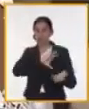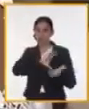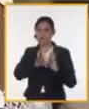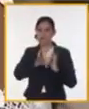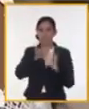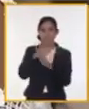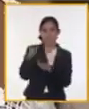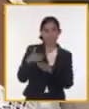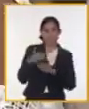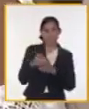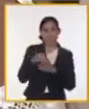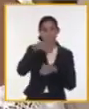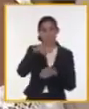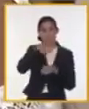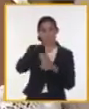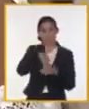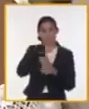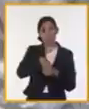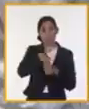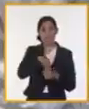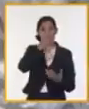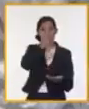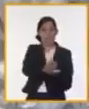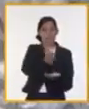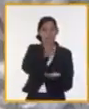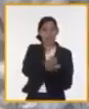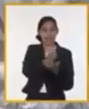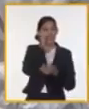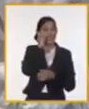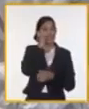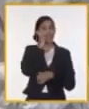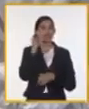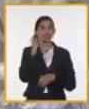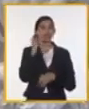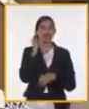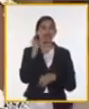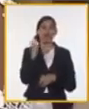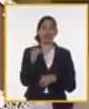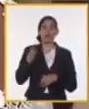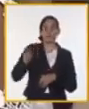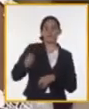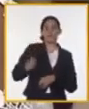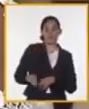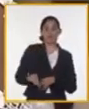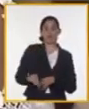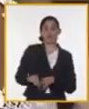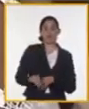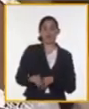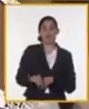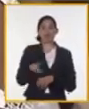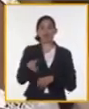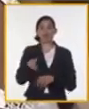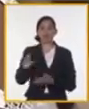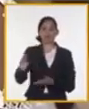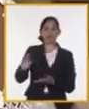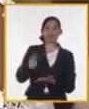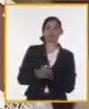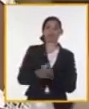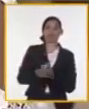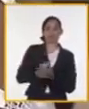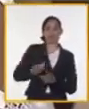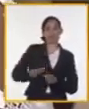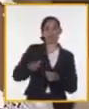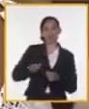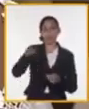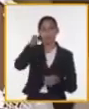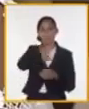el instituto, ¿no?, la estación de ciencia a la que nosotros pertenecemos, aprovechando los créditos y las bondades que nos ha dado el banco, los hemos usado,